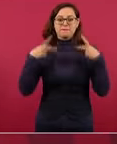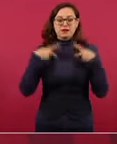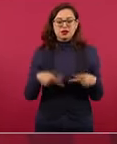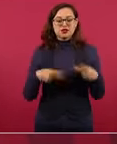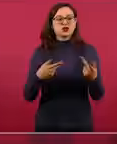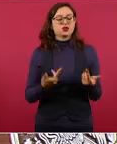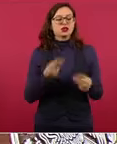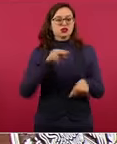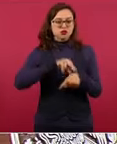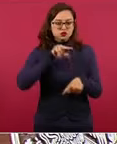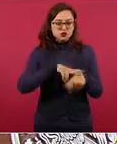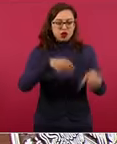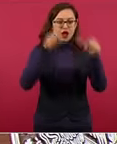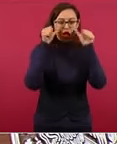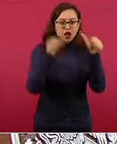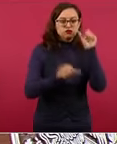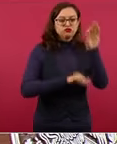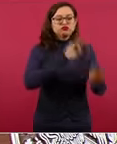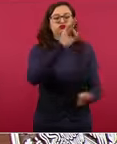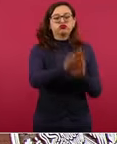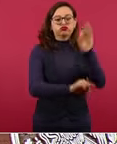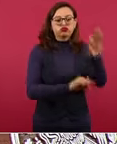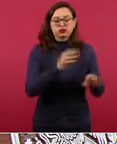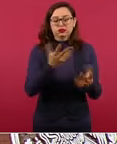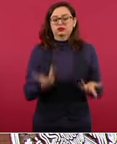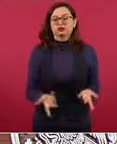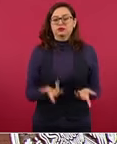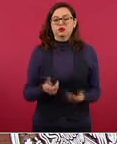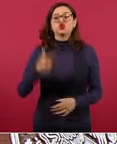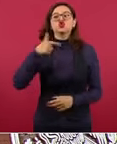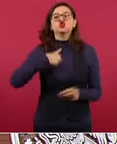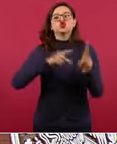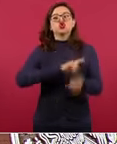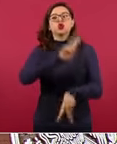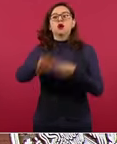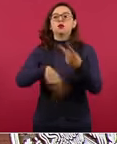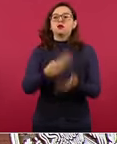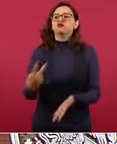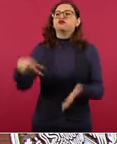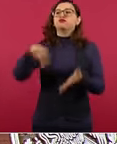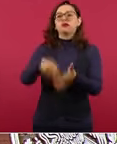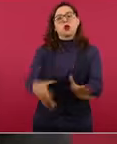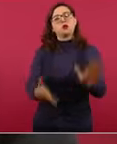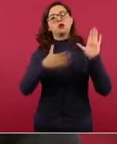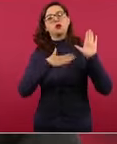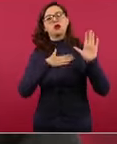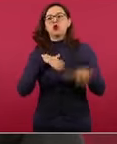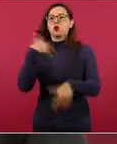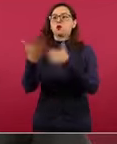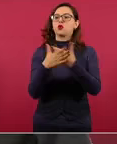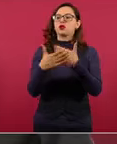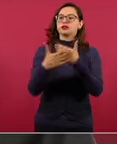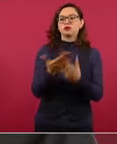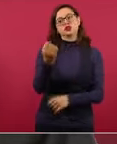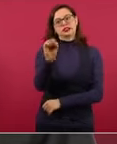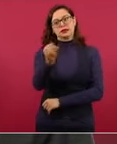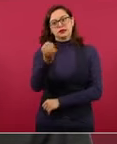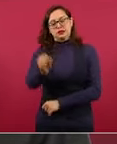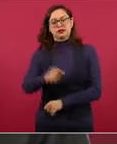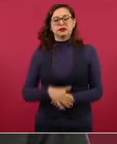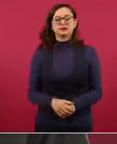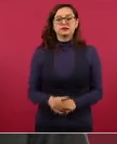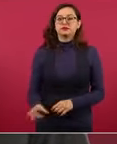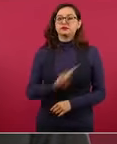voy y digo en septiembre va a estar funcionando pues no es de echarle la culpa a